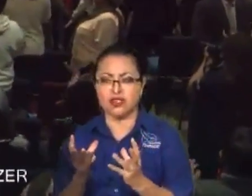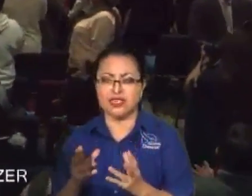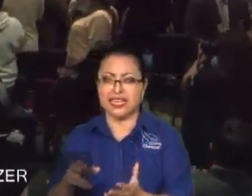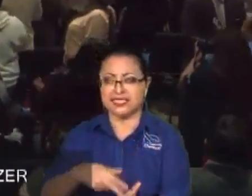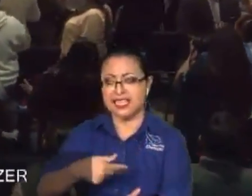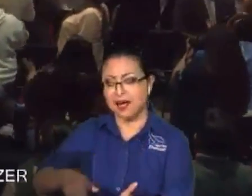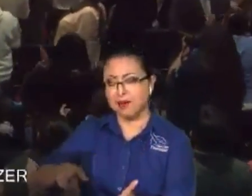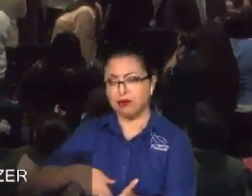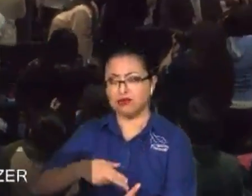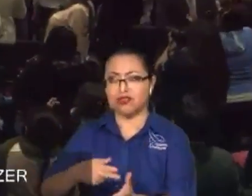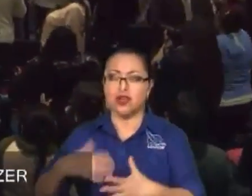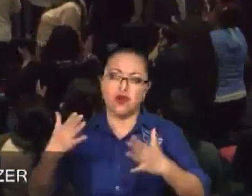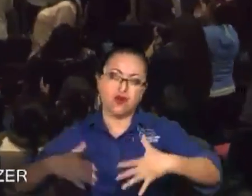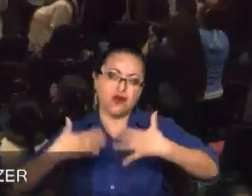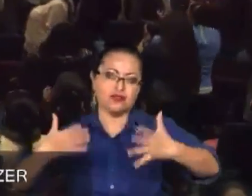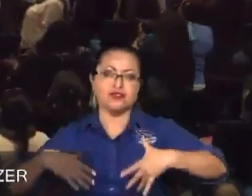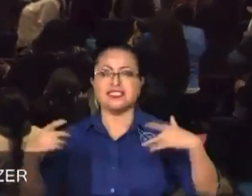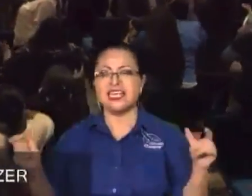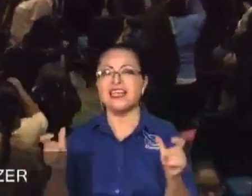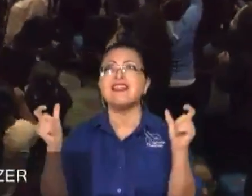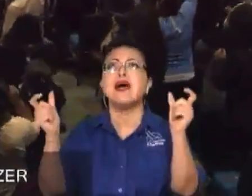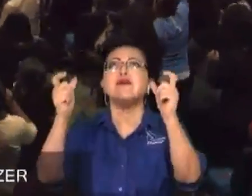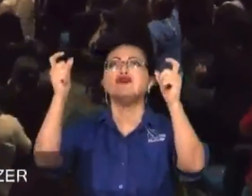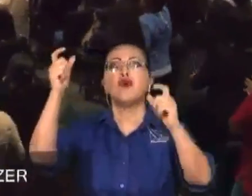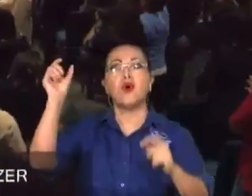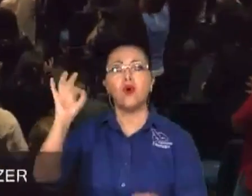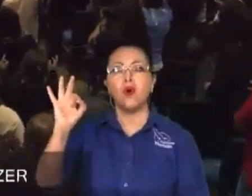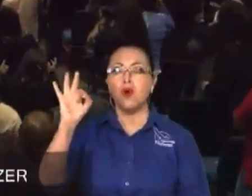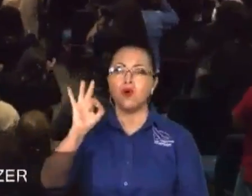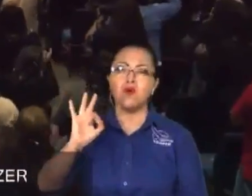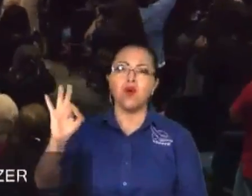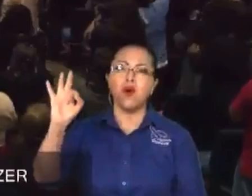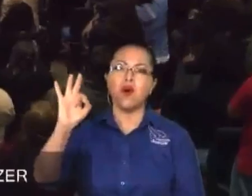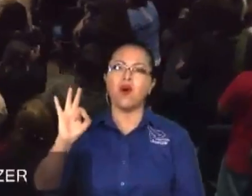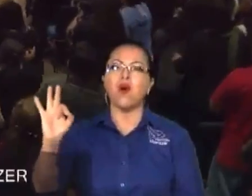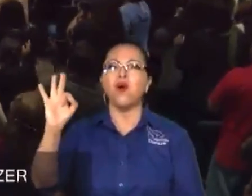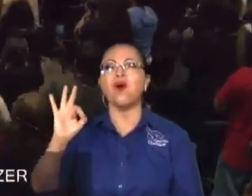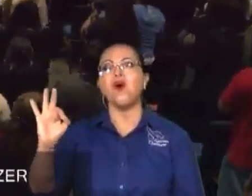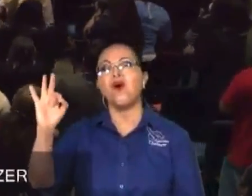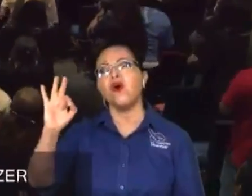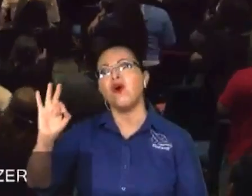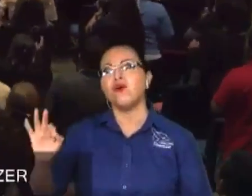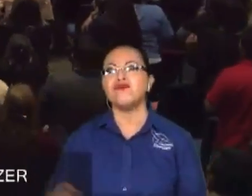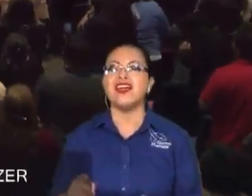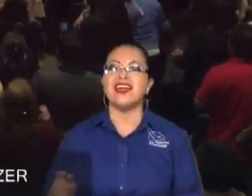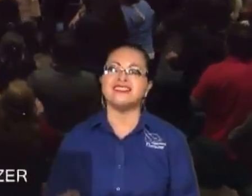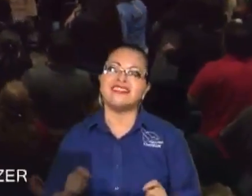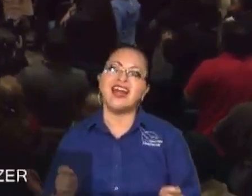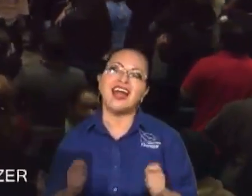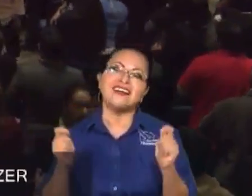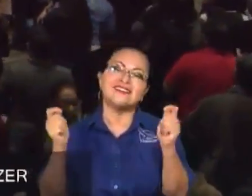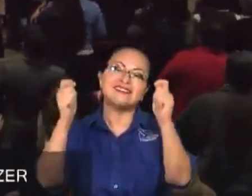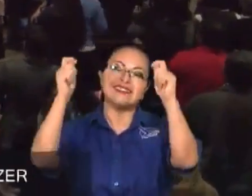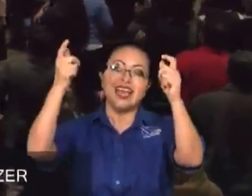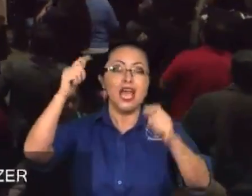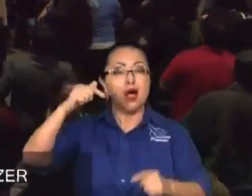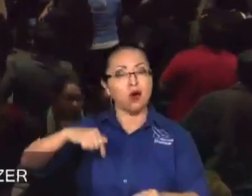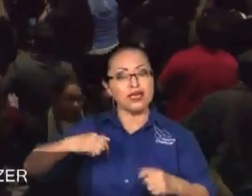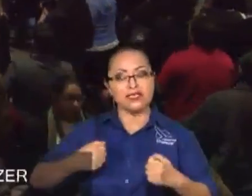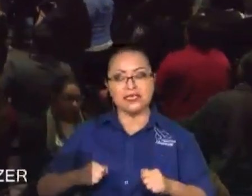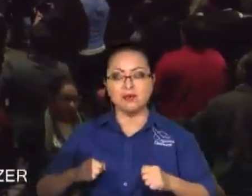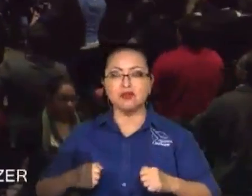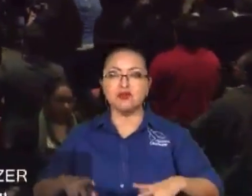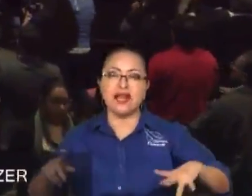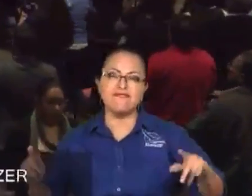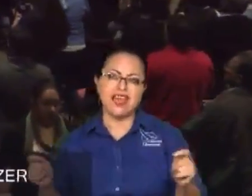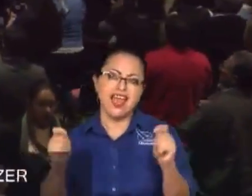Unidos hoy danzamos, con gozo celebramos. Oh, oh, oh, oh, oh, oh, oh, fiesta.